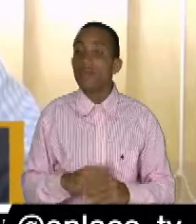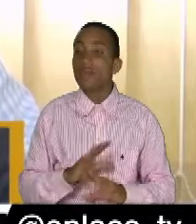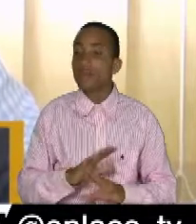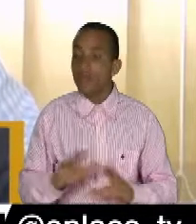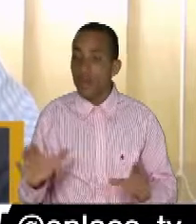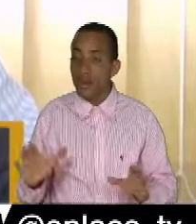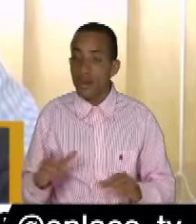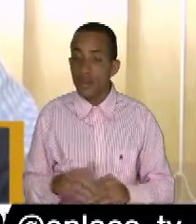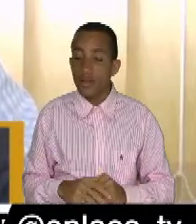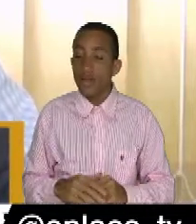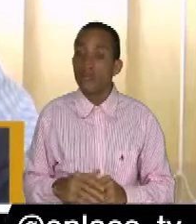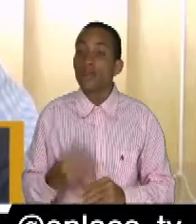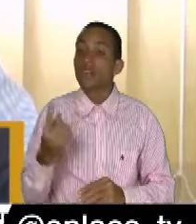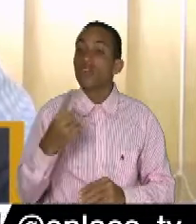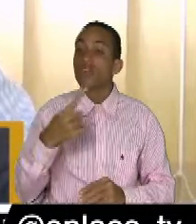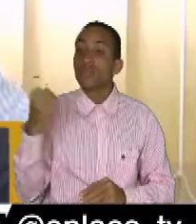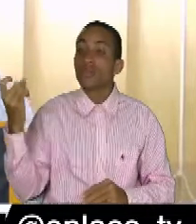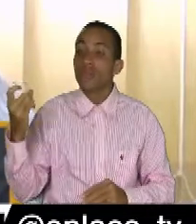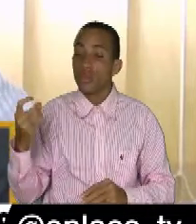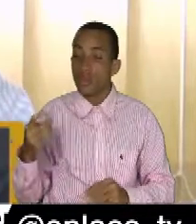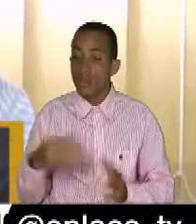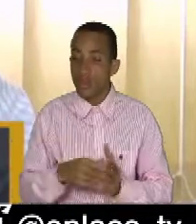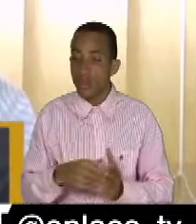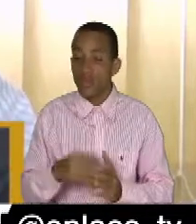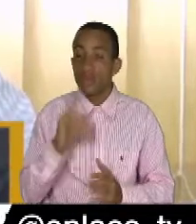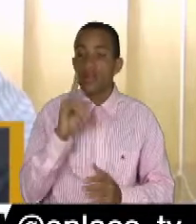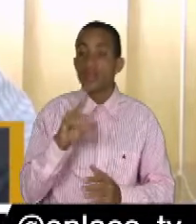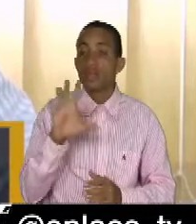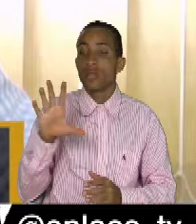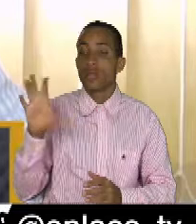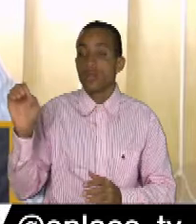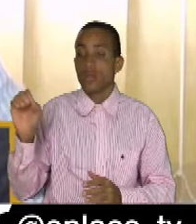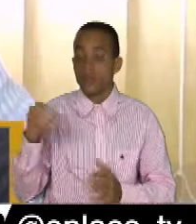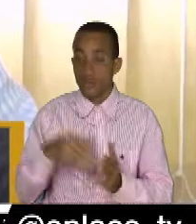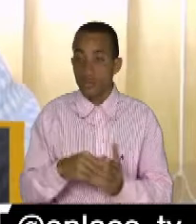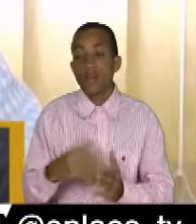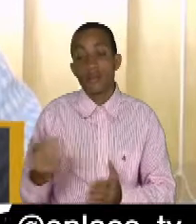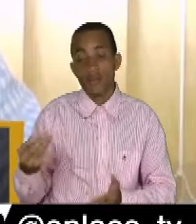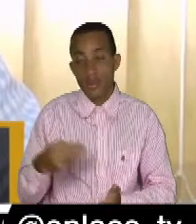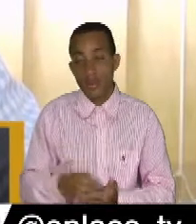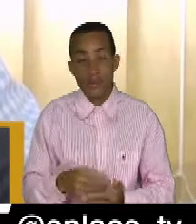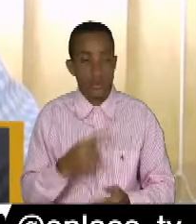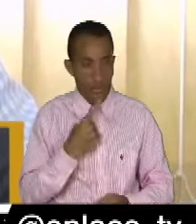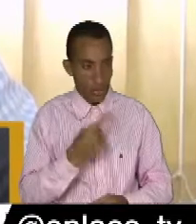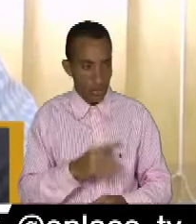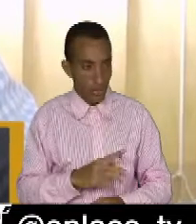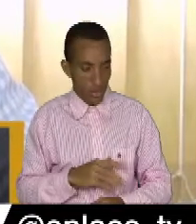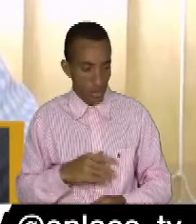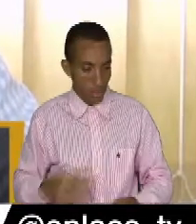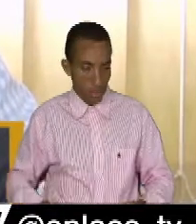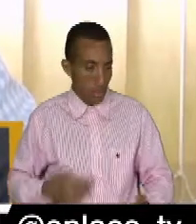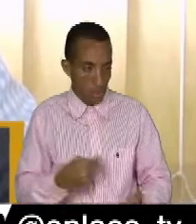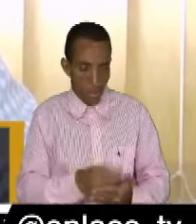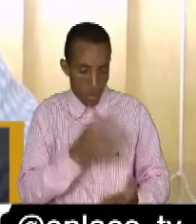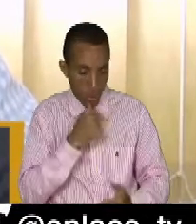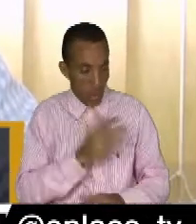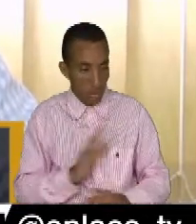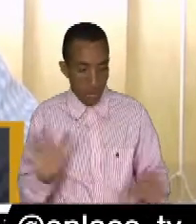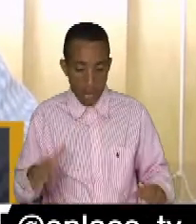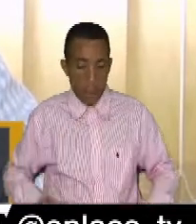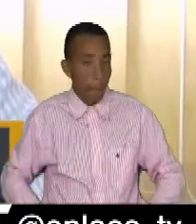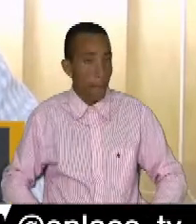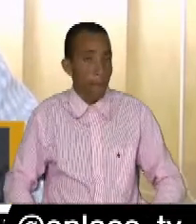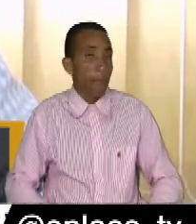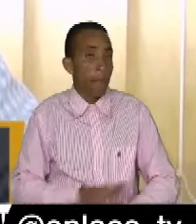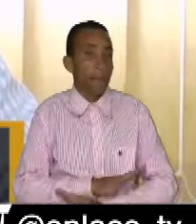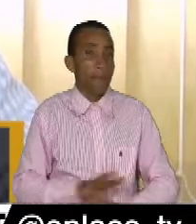servicio vale 100.000 pesos o 150.000 pesos o el valor que sea, dice, no, yo no tengo plata. Entonces, como yo no tengo